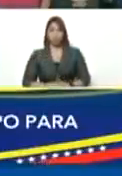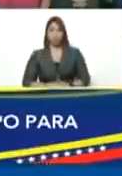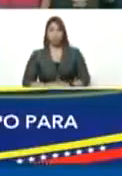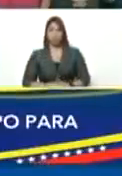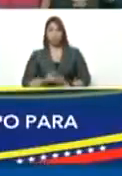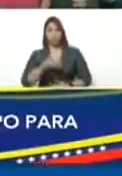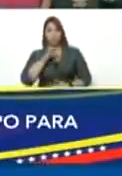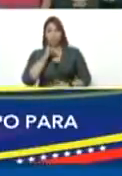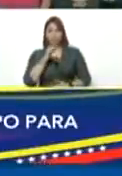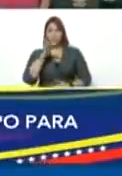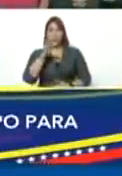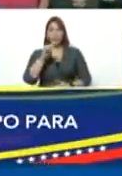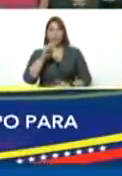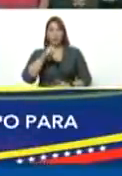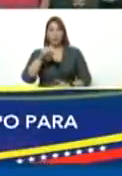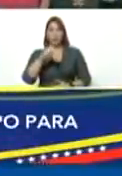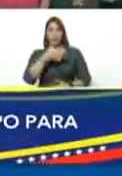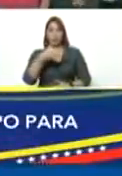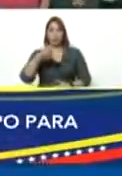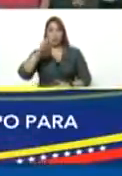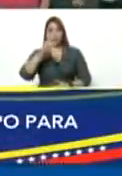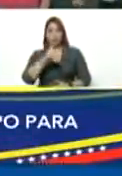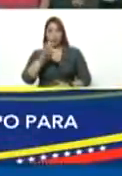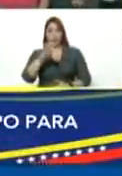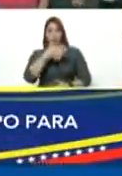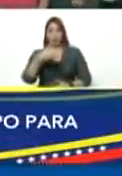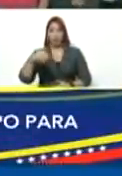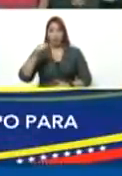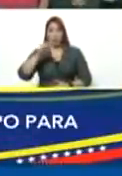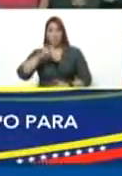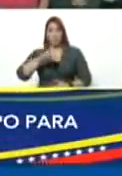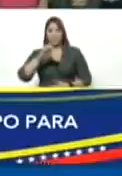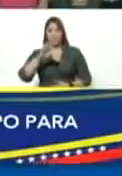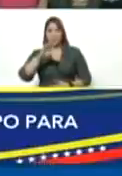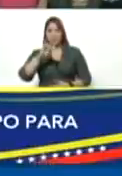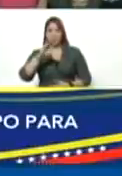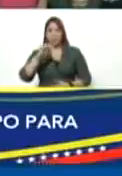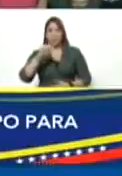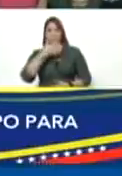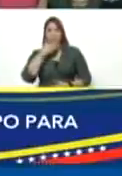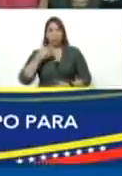Café Fama de América. El mejor café.